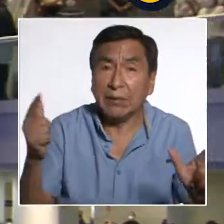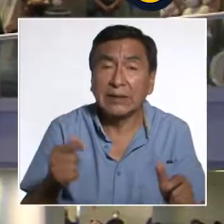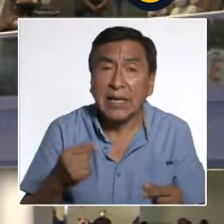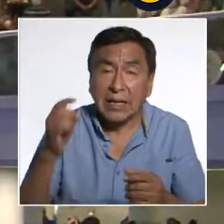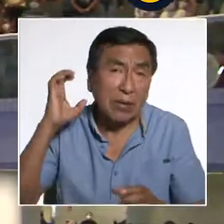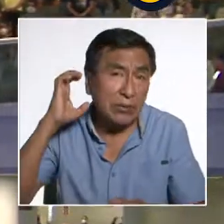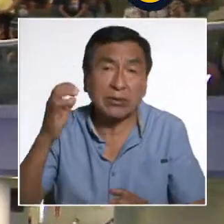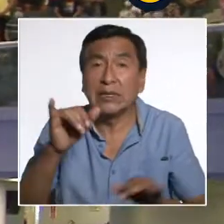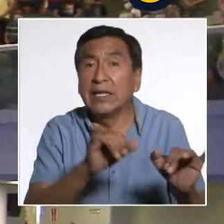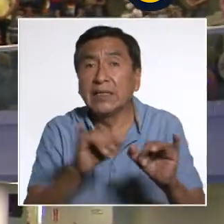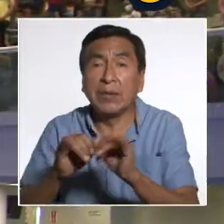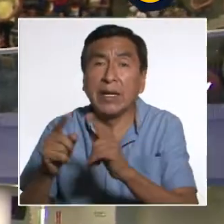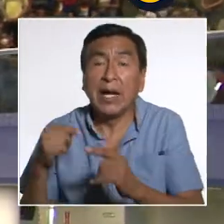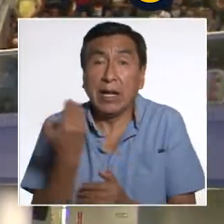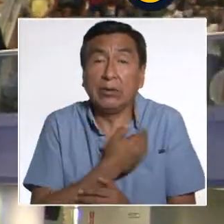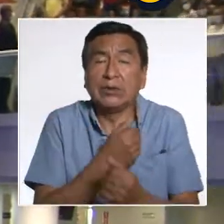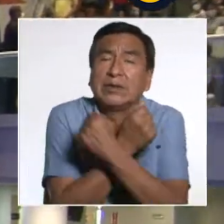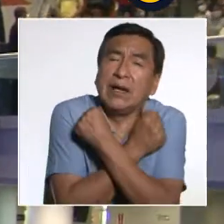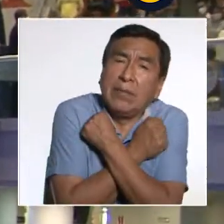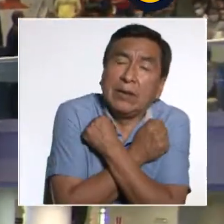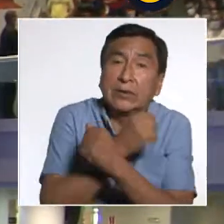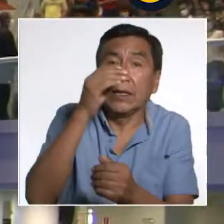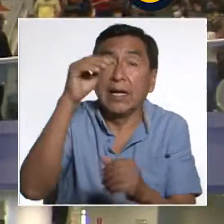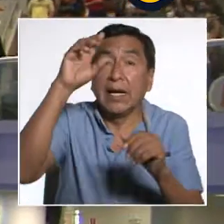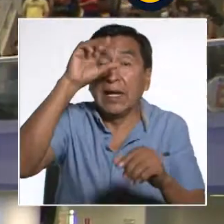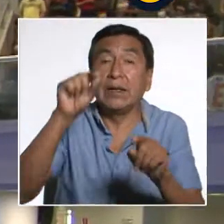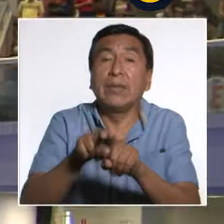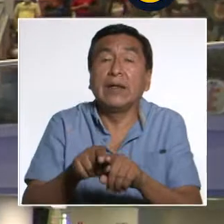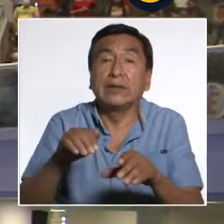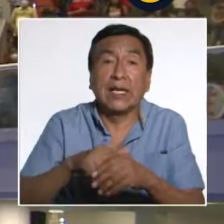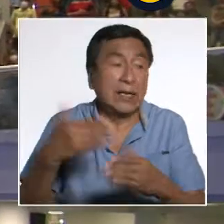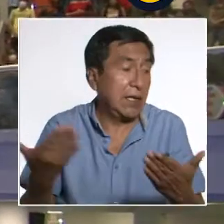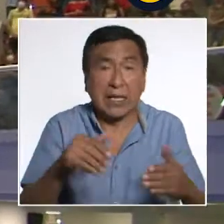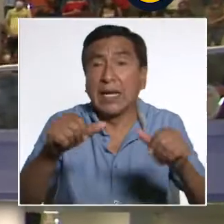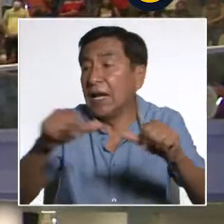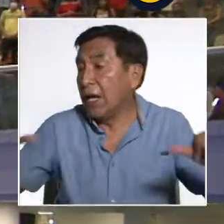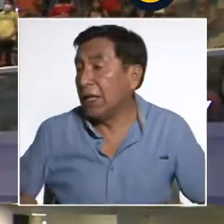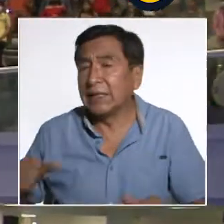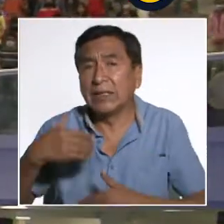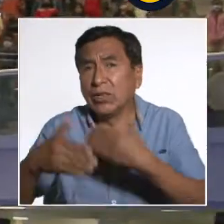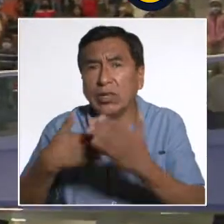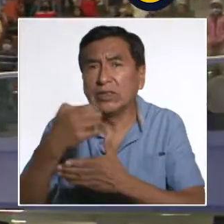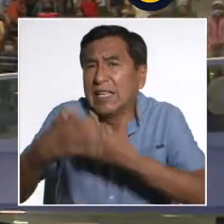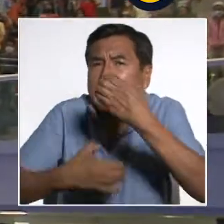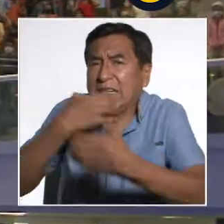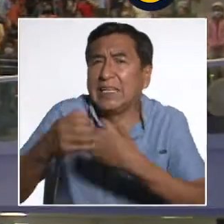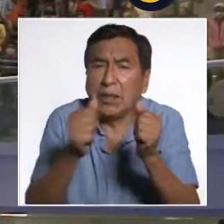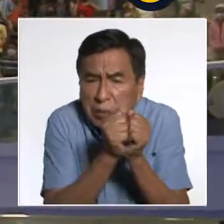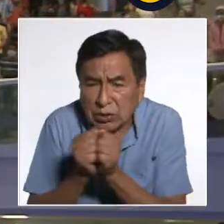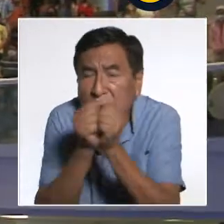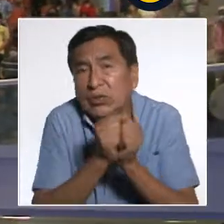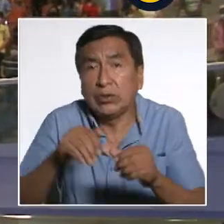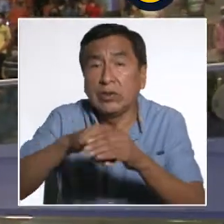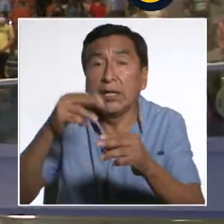escuchar también a nuestros amados hermanos aquí en el altar. Ellos con sus micrófonos gritaremos en el nombre